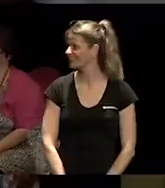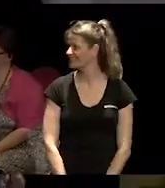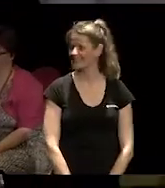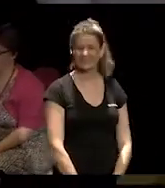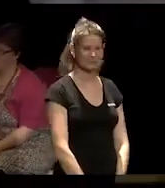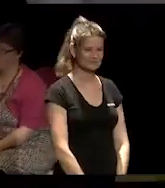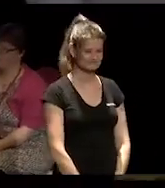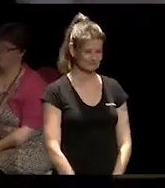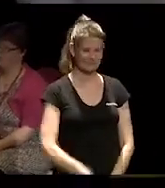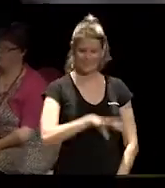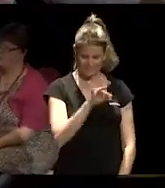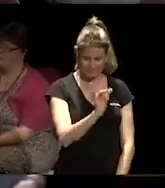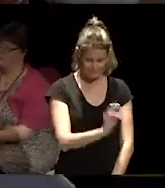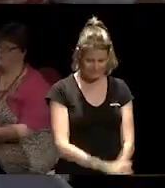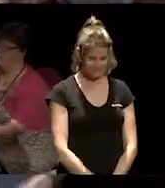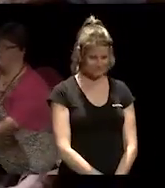Sí.